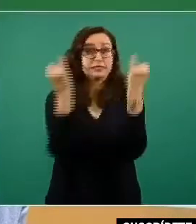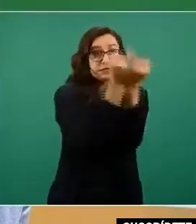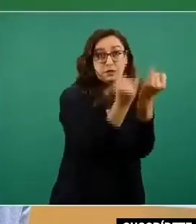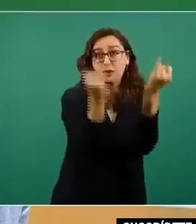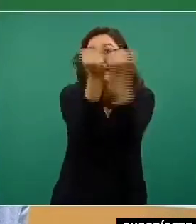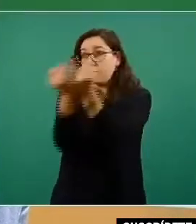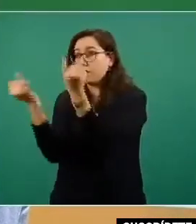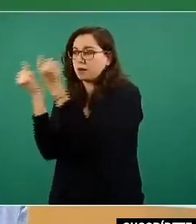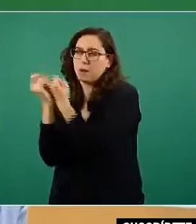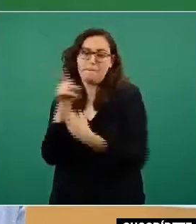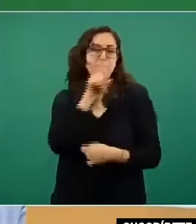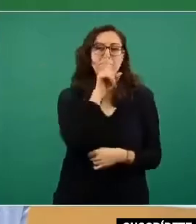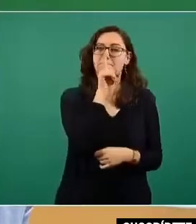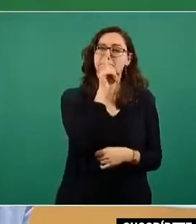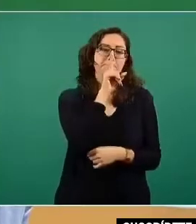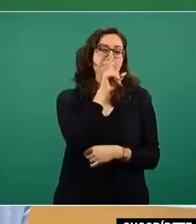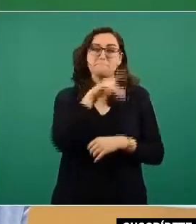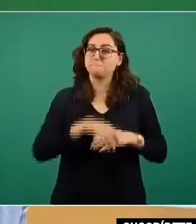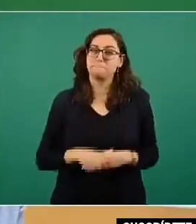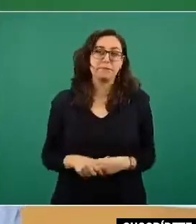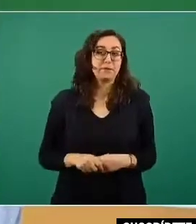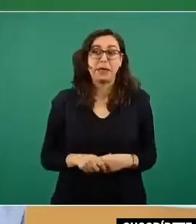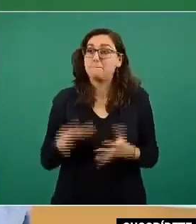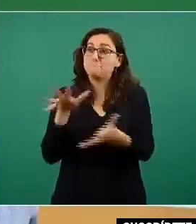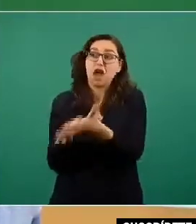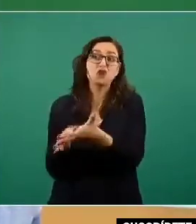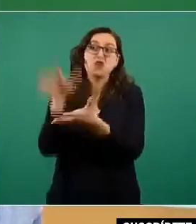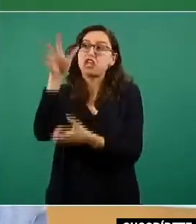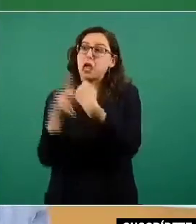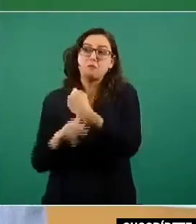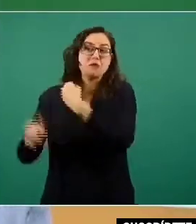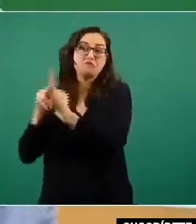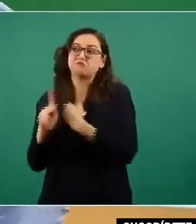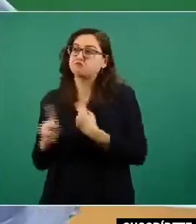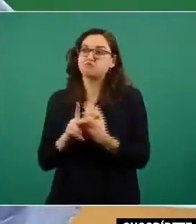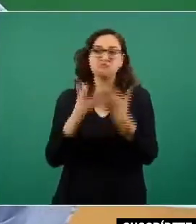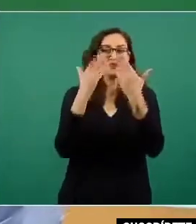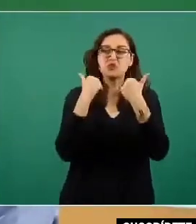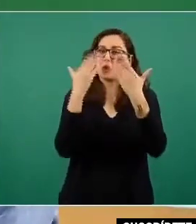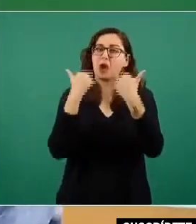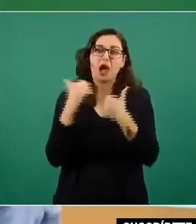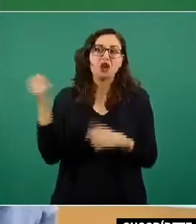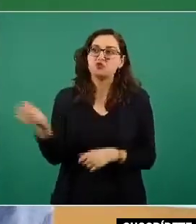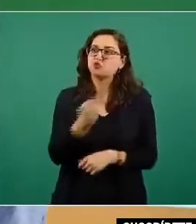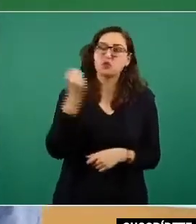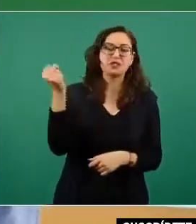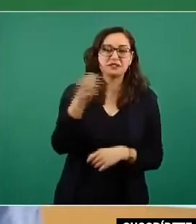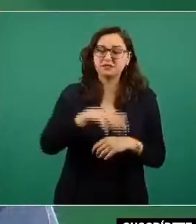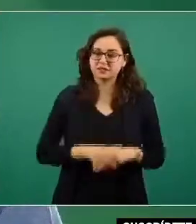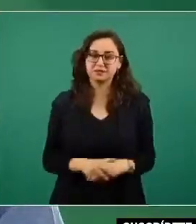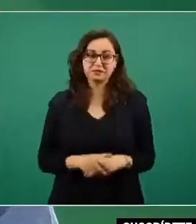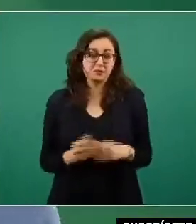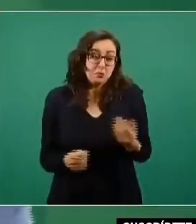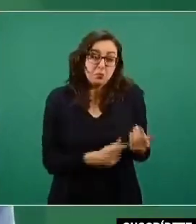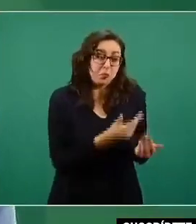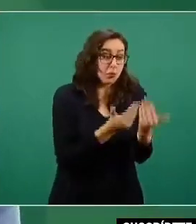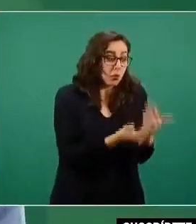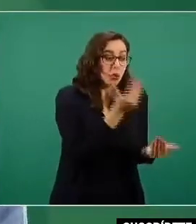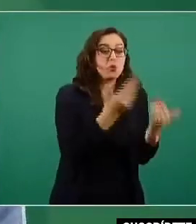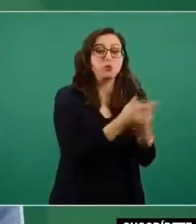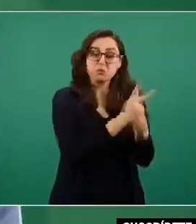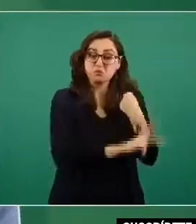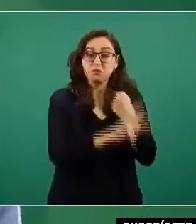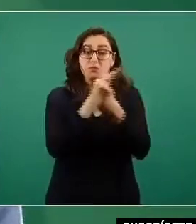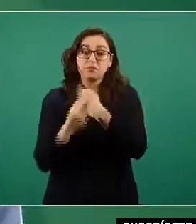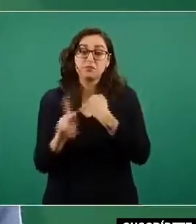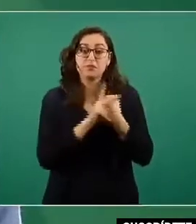minoría tiene una situación afortunada en ese sentido. ¿Cuál es la consecuencia? Y vamos a verlo